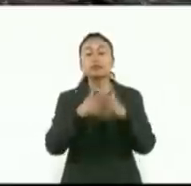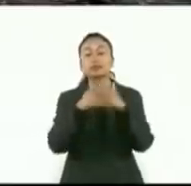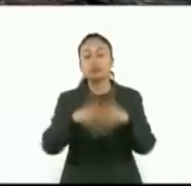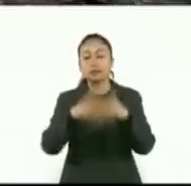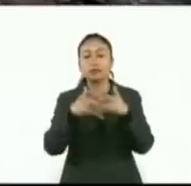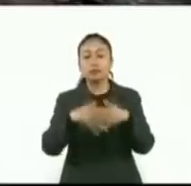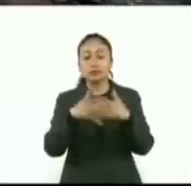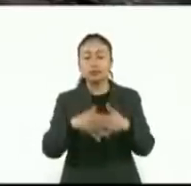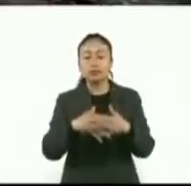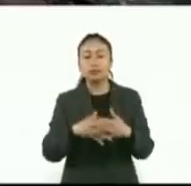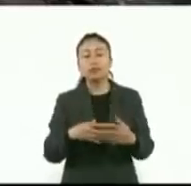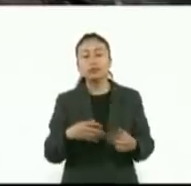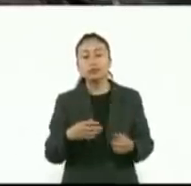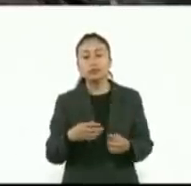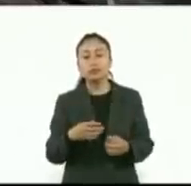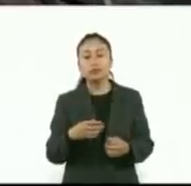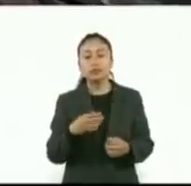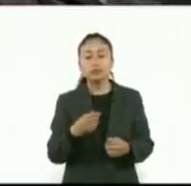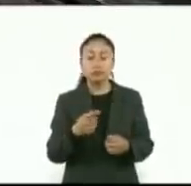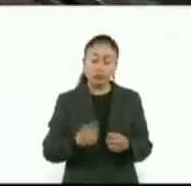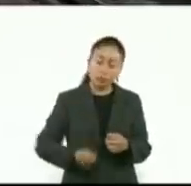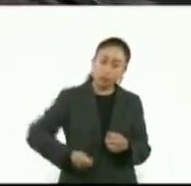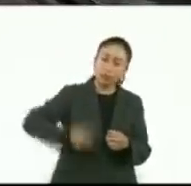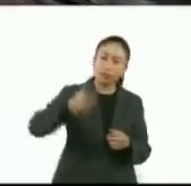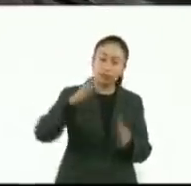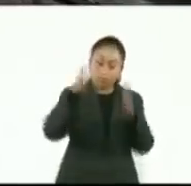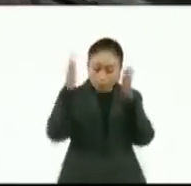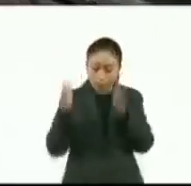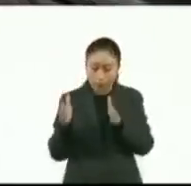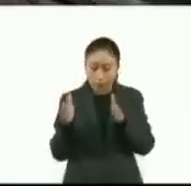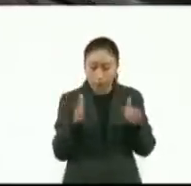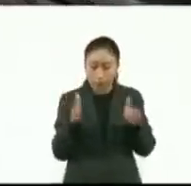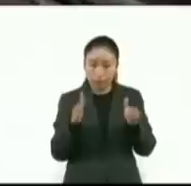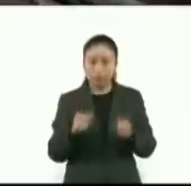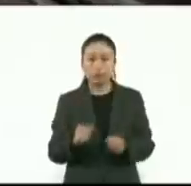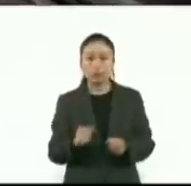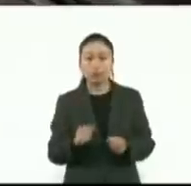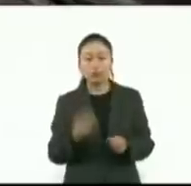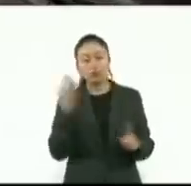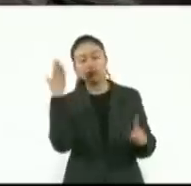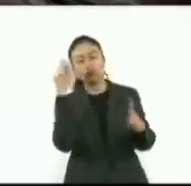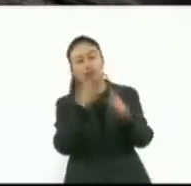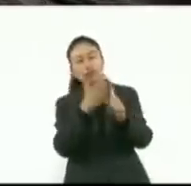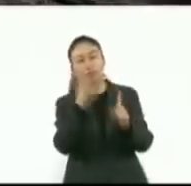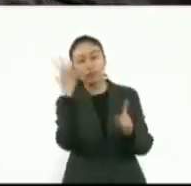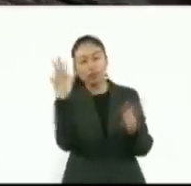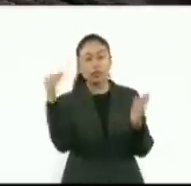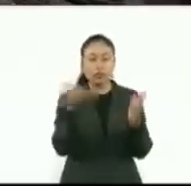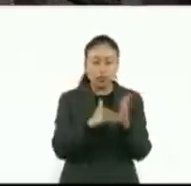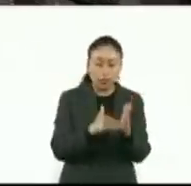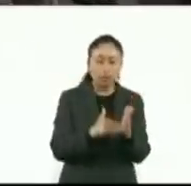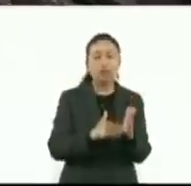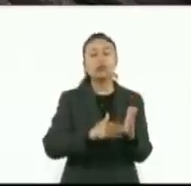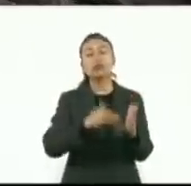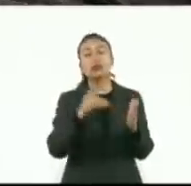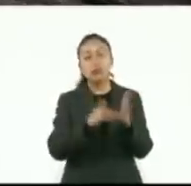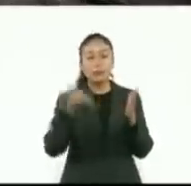mitad. Llevamos el 25% de reducción. ¿Cómo lo estamos